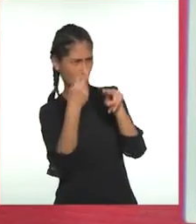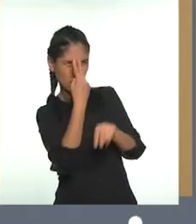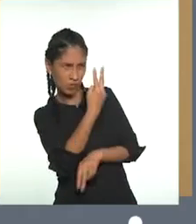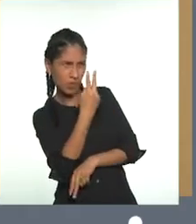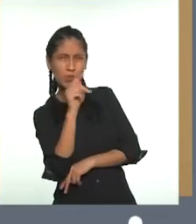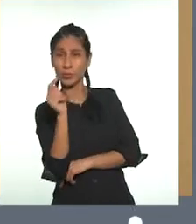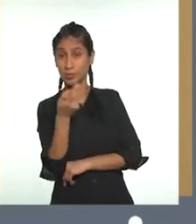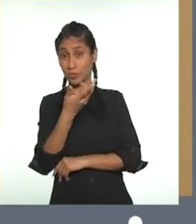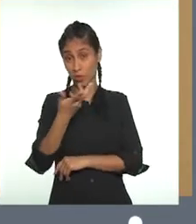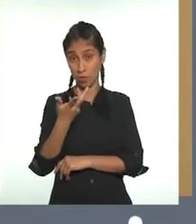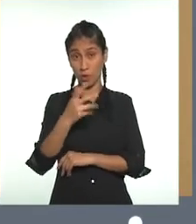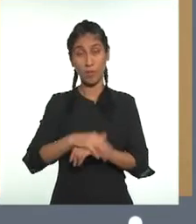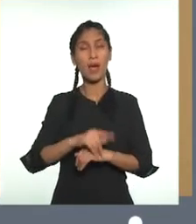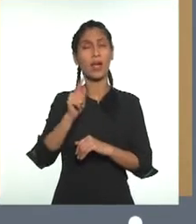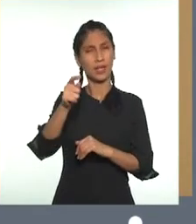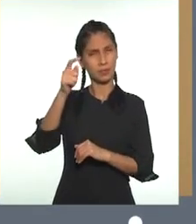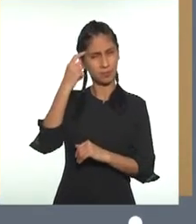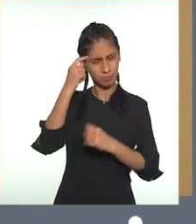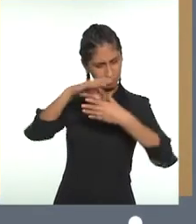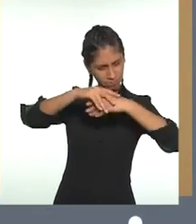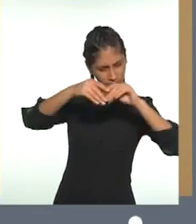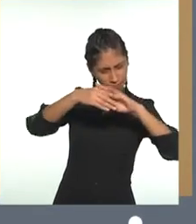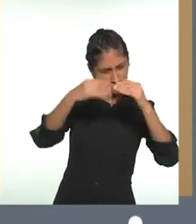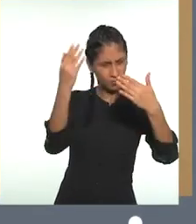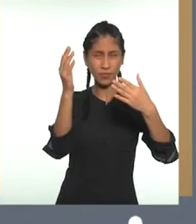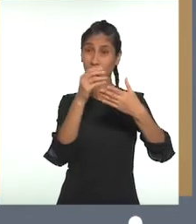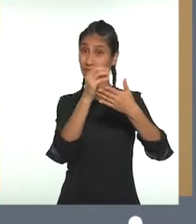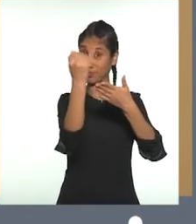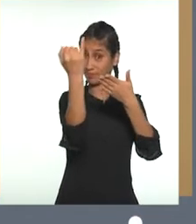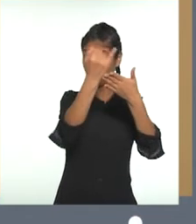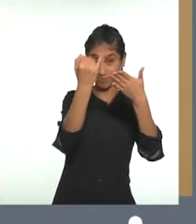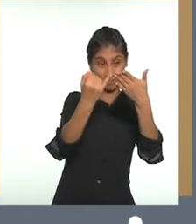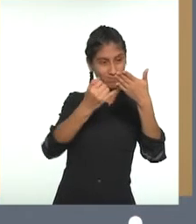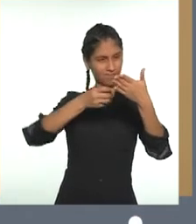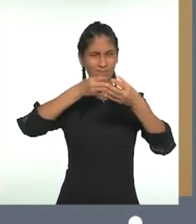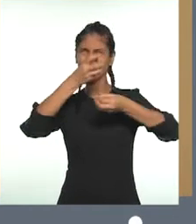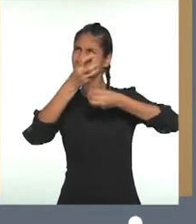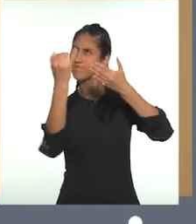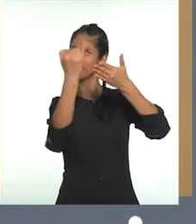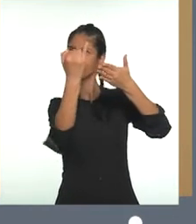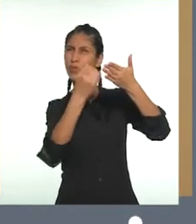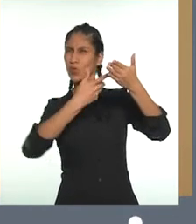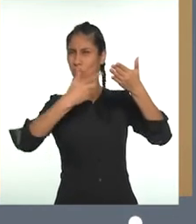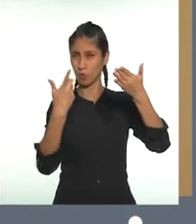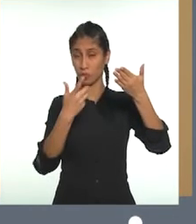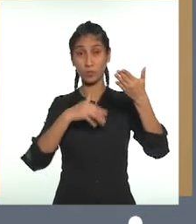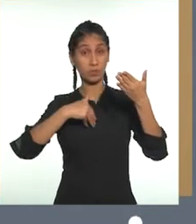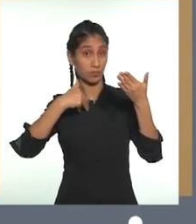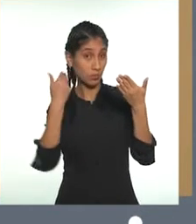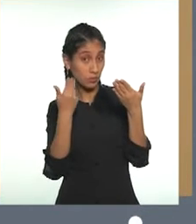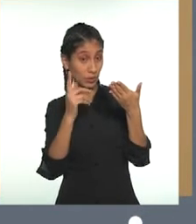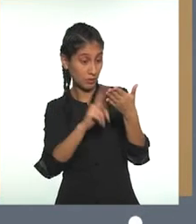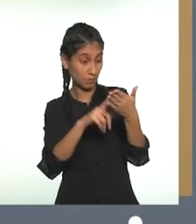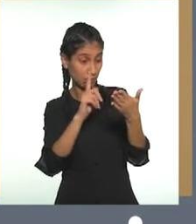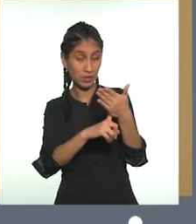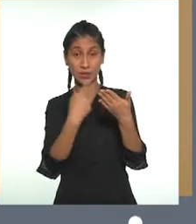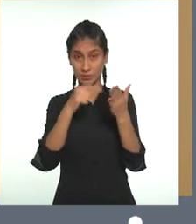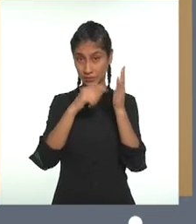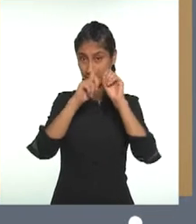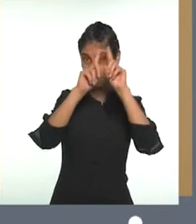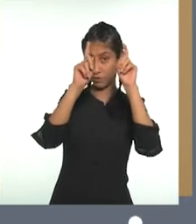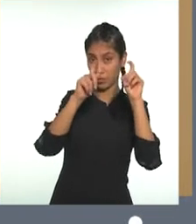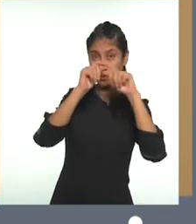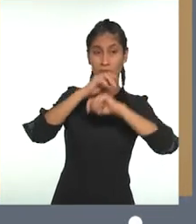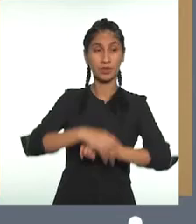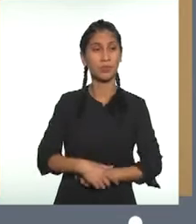alrededor. Para construir la historia que se contará en la escena que van a representar, pueden guiarse de estas